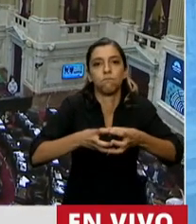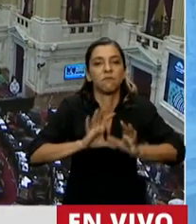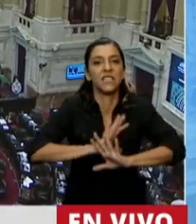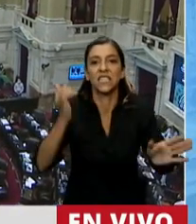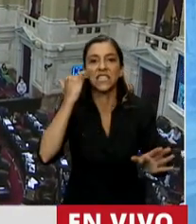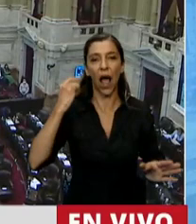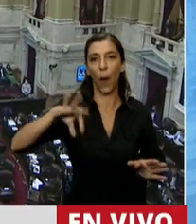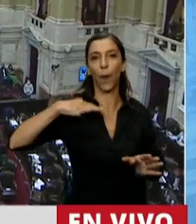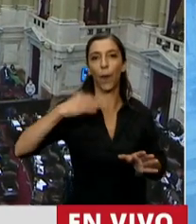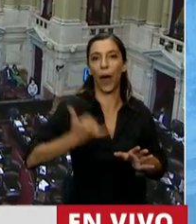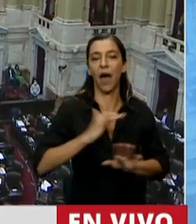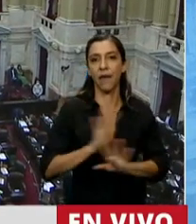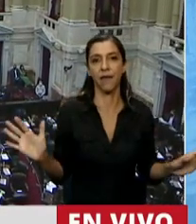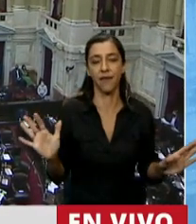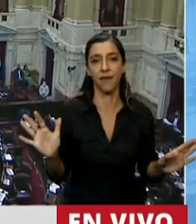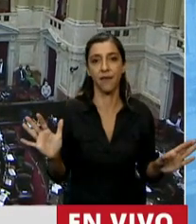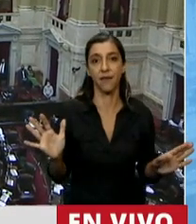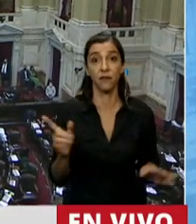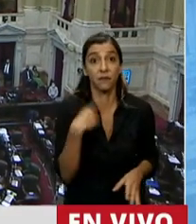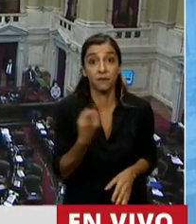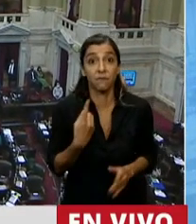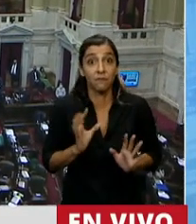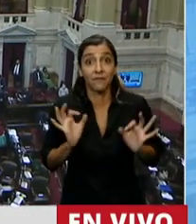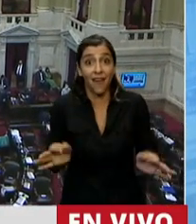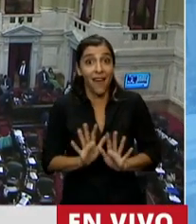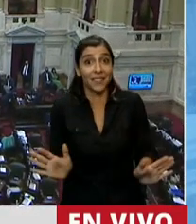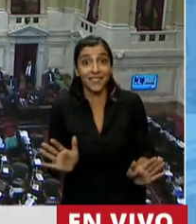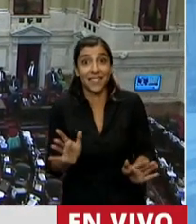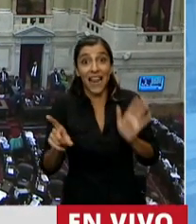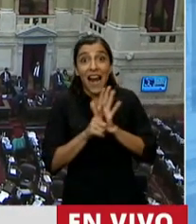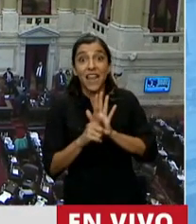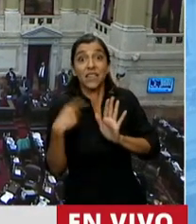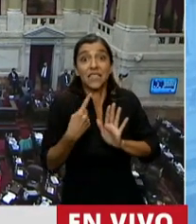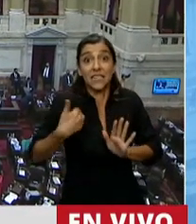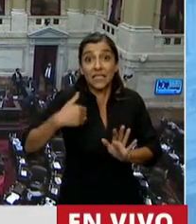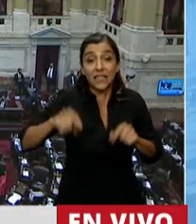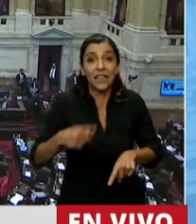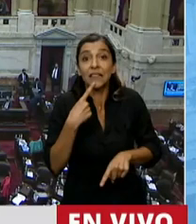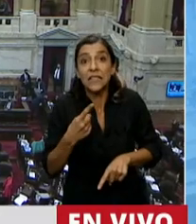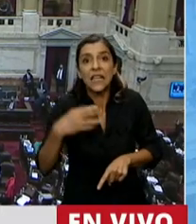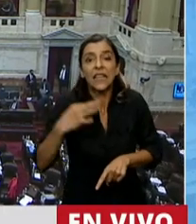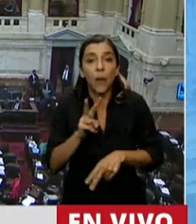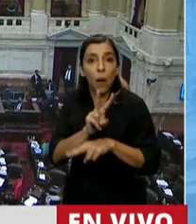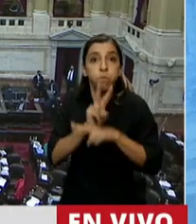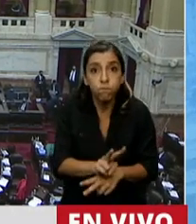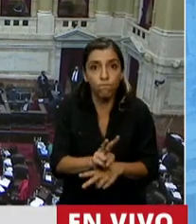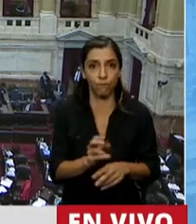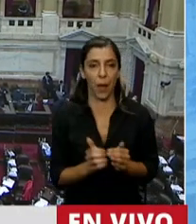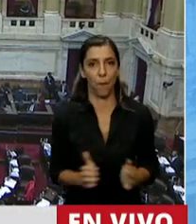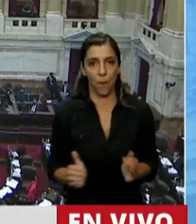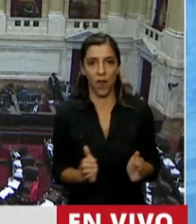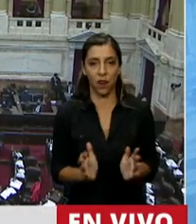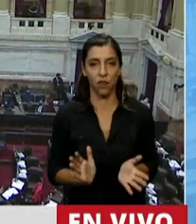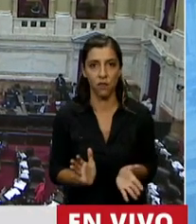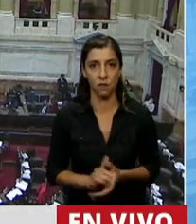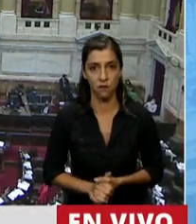y nuestro ordenamiento jurídico establece que debemos proteger esa vida por eso creo presidente